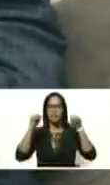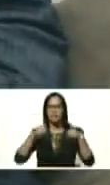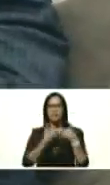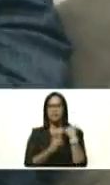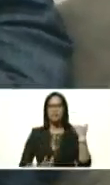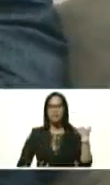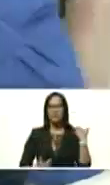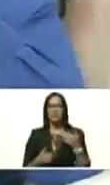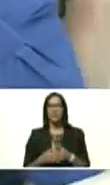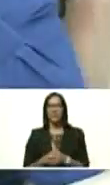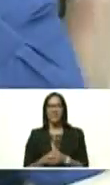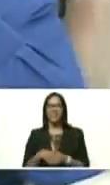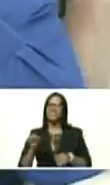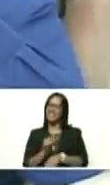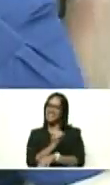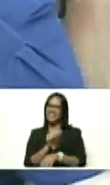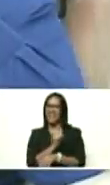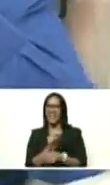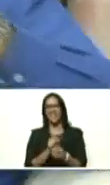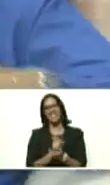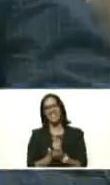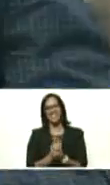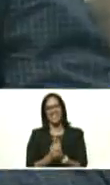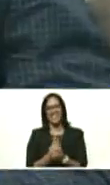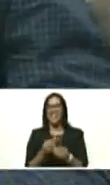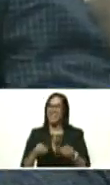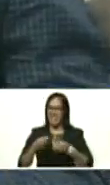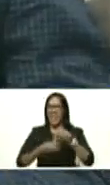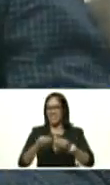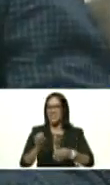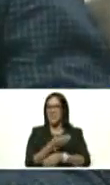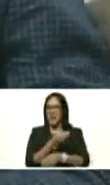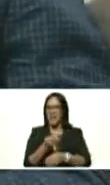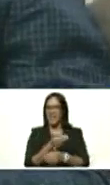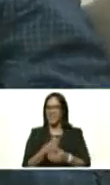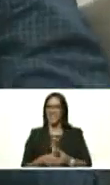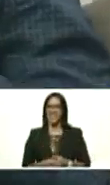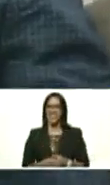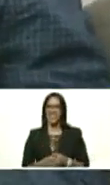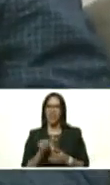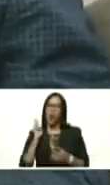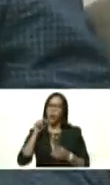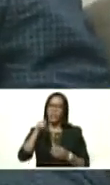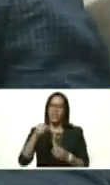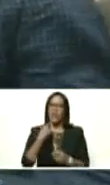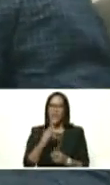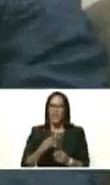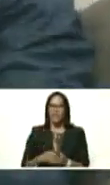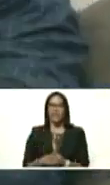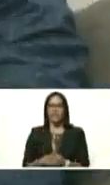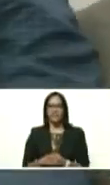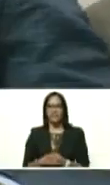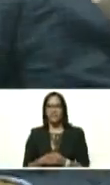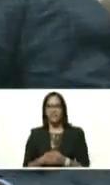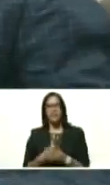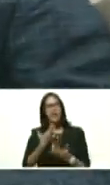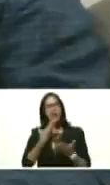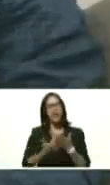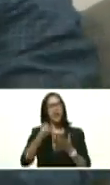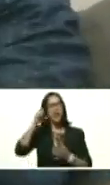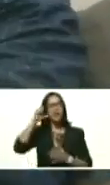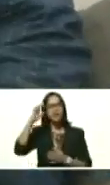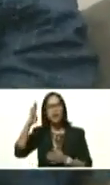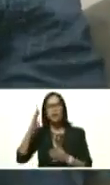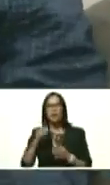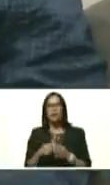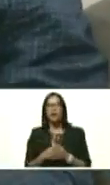que... Le echas salsa y le pones merengue. Y le pones merengue. Aquí, presidente, usted de lo que dice así, pues ya, gracias a Dios,